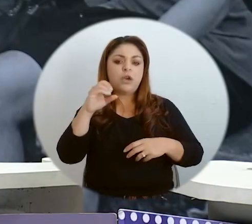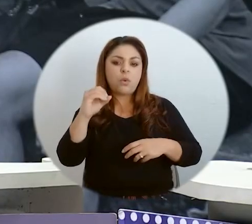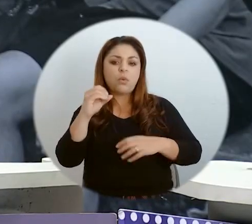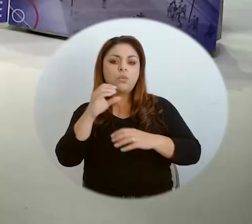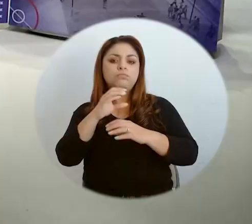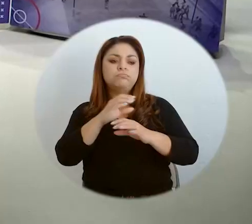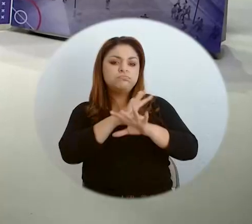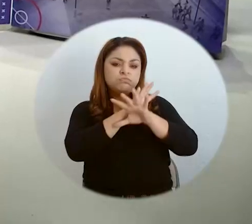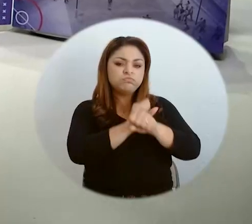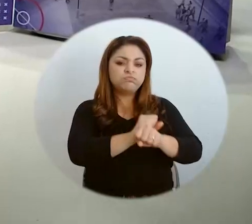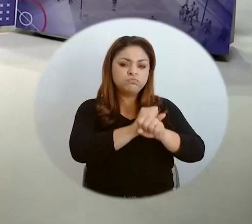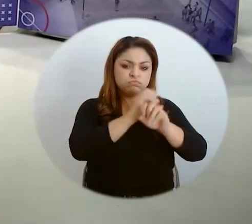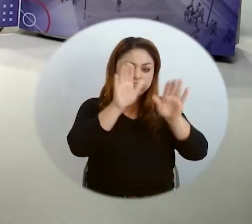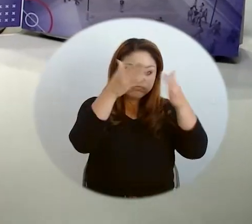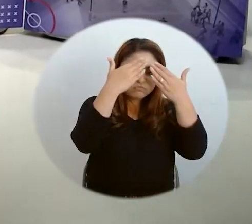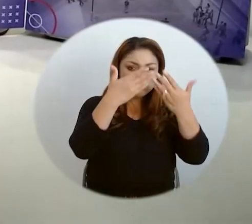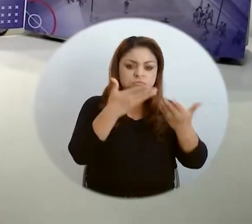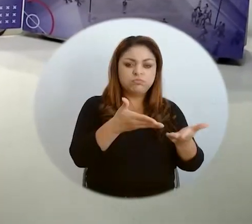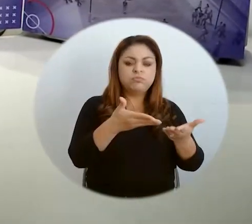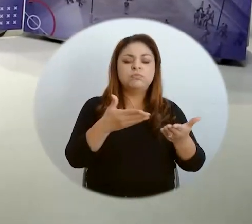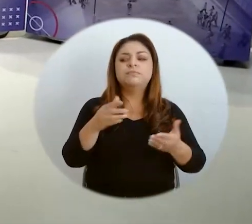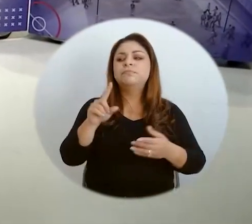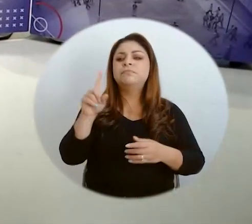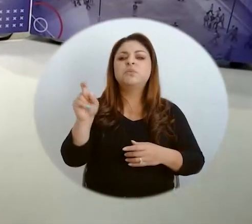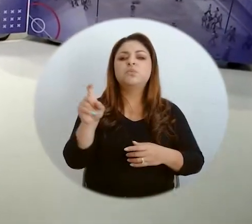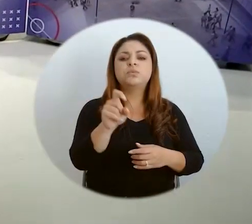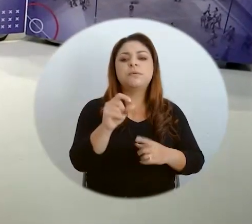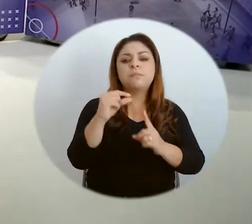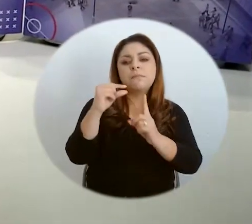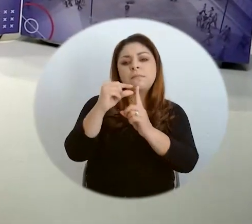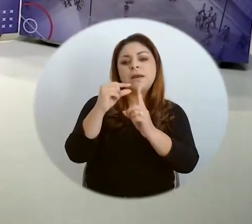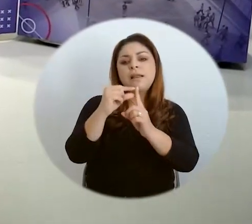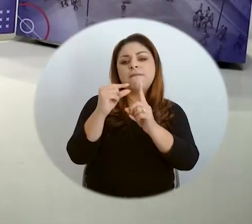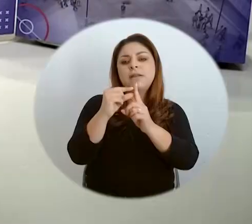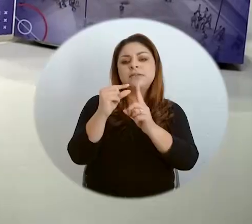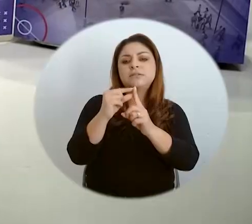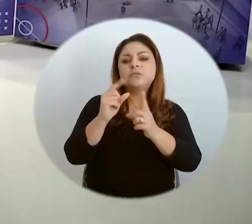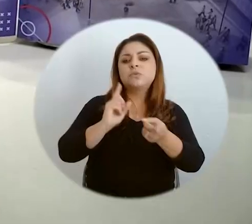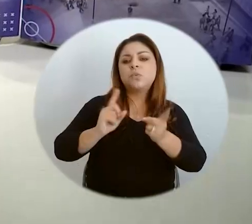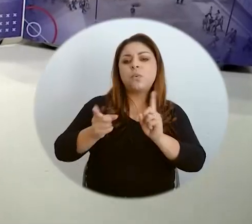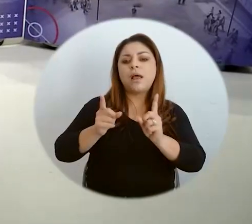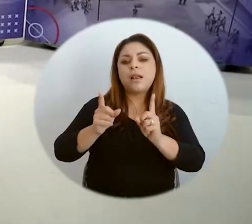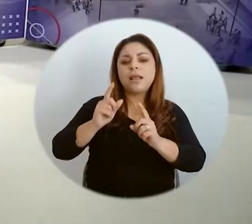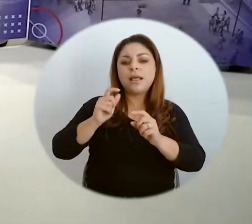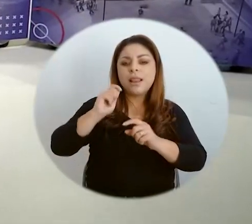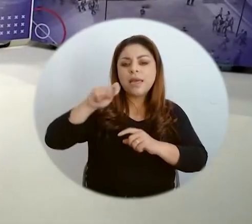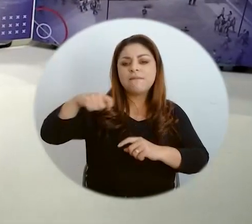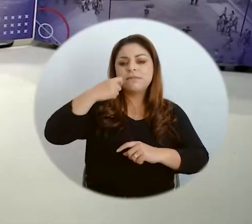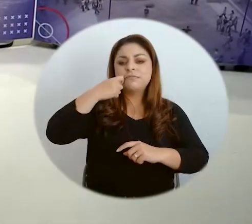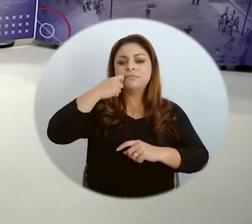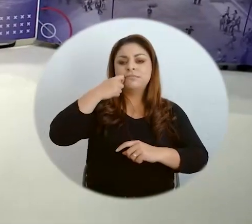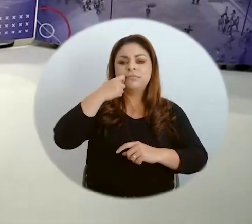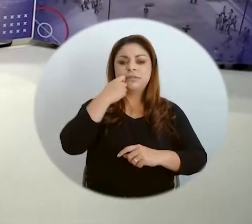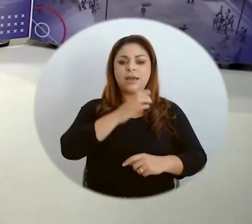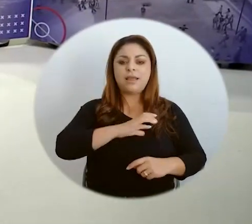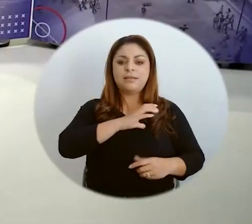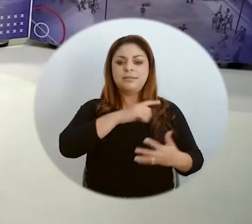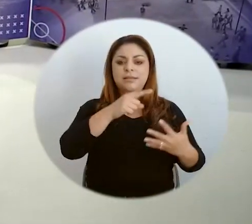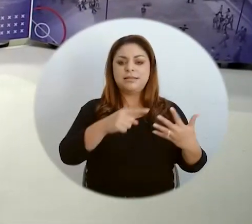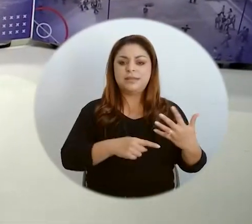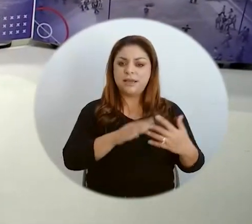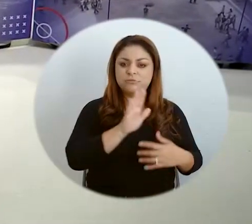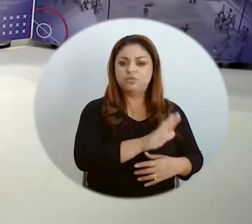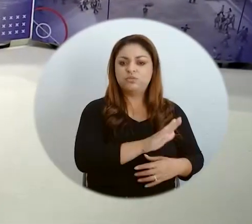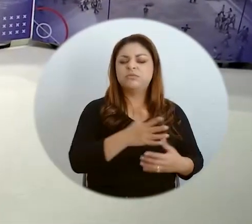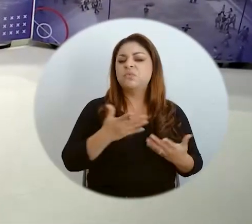al neoconservadurismo? ¿Cuáles podrían ser esas palabras clave que nos dicen que estas son las características de este movimiento